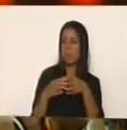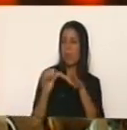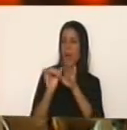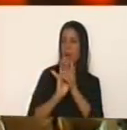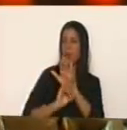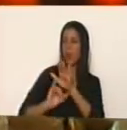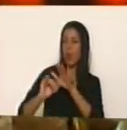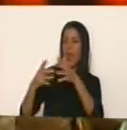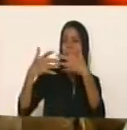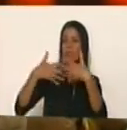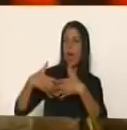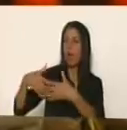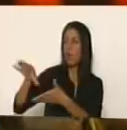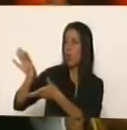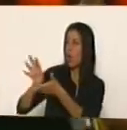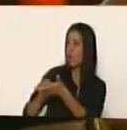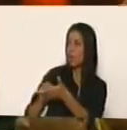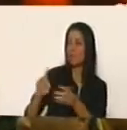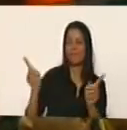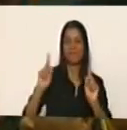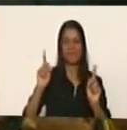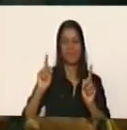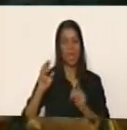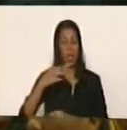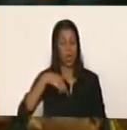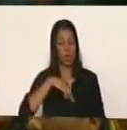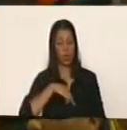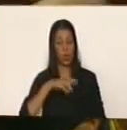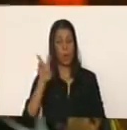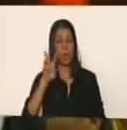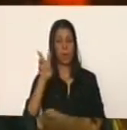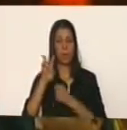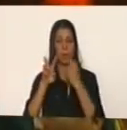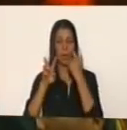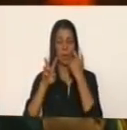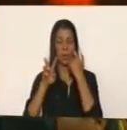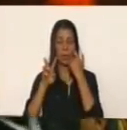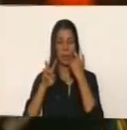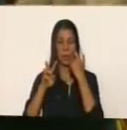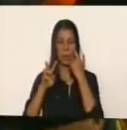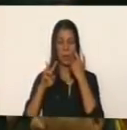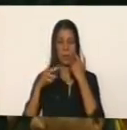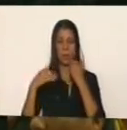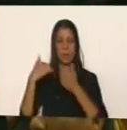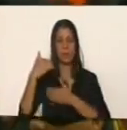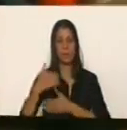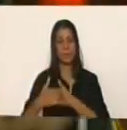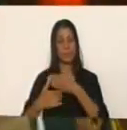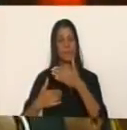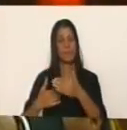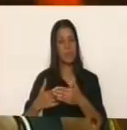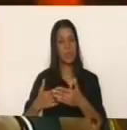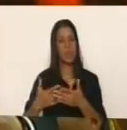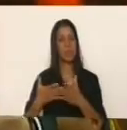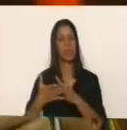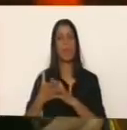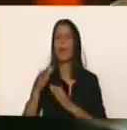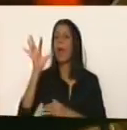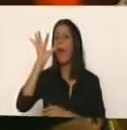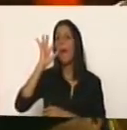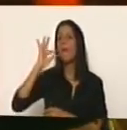norteamericano. Nosotros más bien avanzamos la corriente